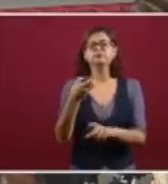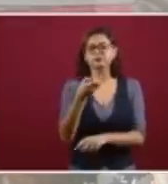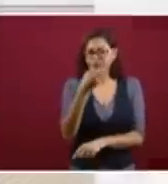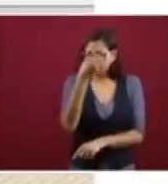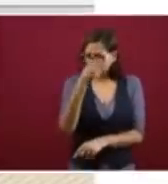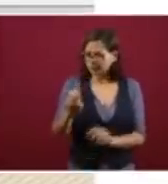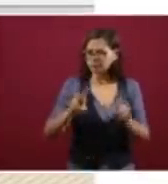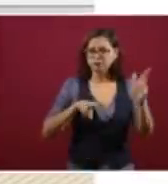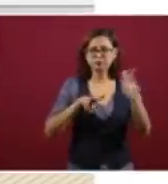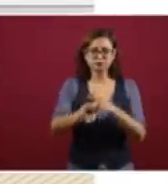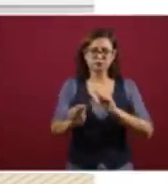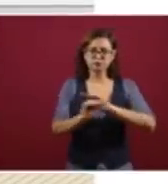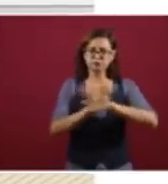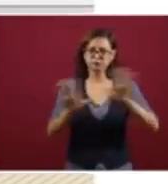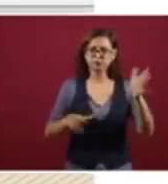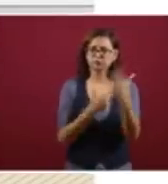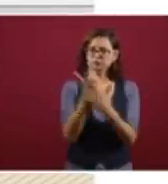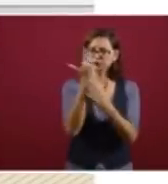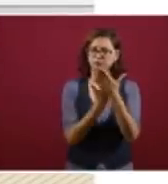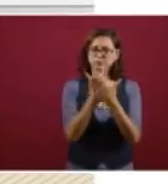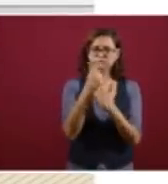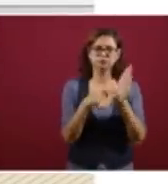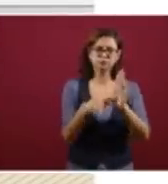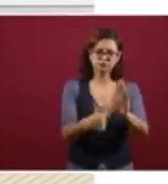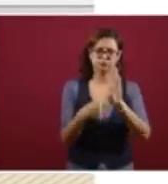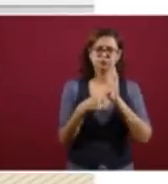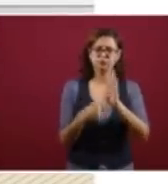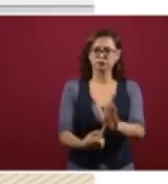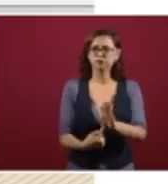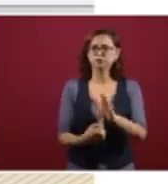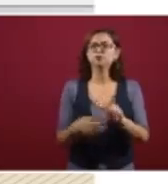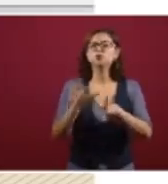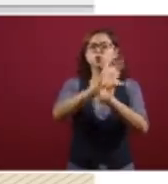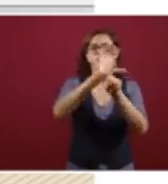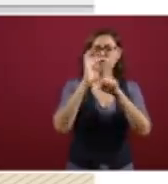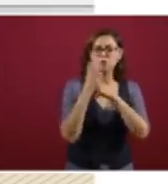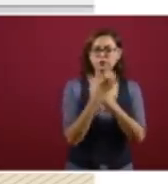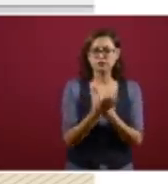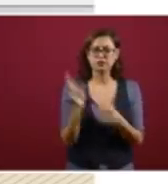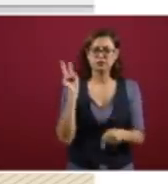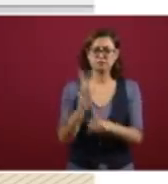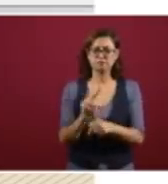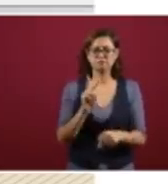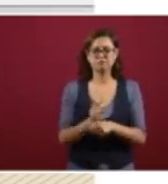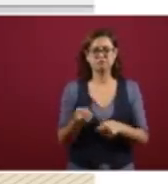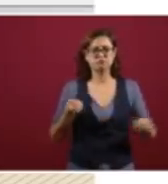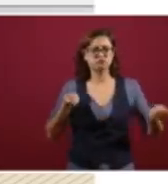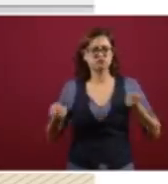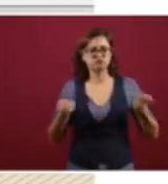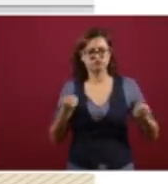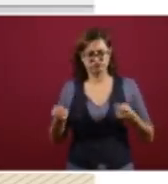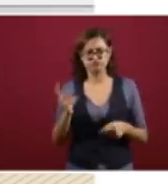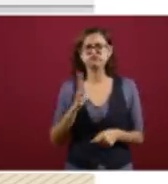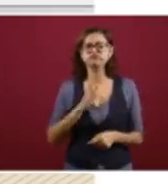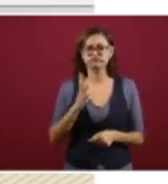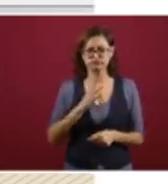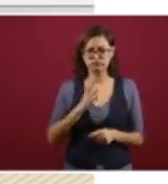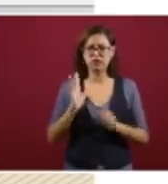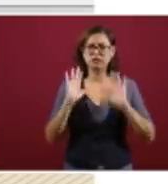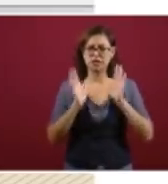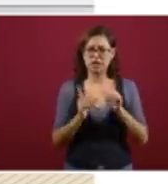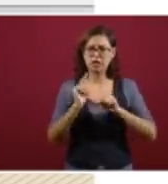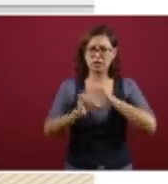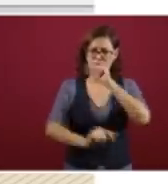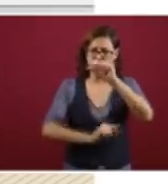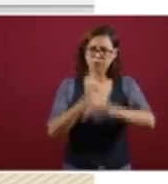obligaciones de transparencia y rendición de cuentas. Para ello se han conformado los comités de Contraloría Social. Se vienen conformando, se van a